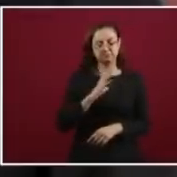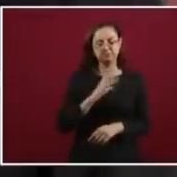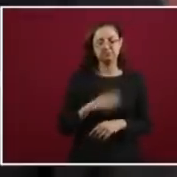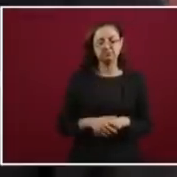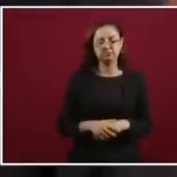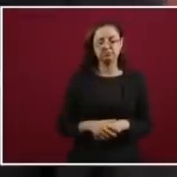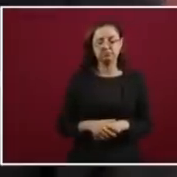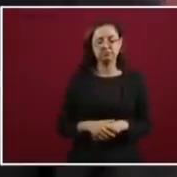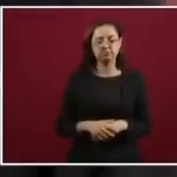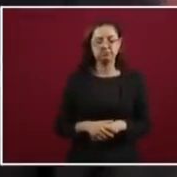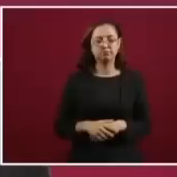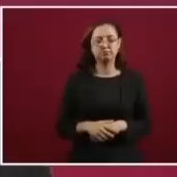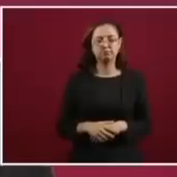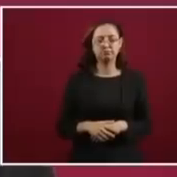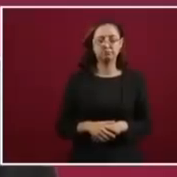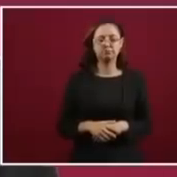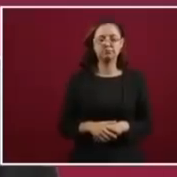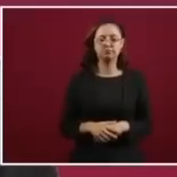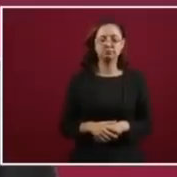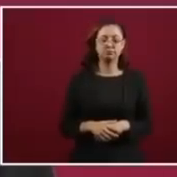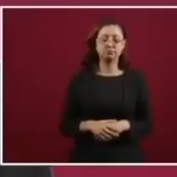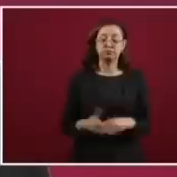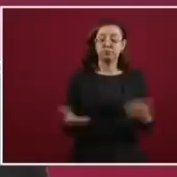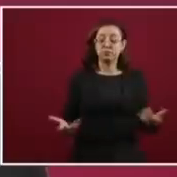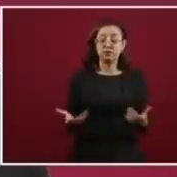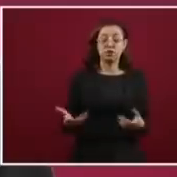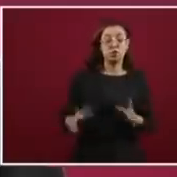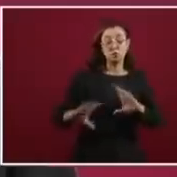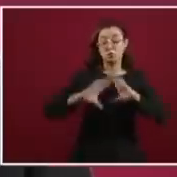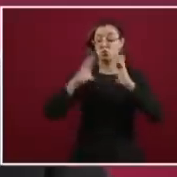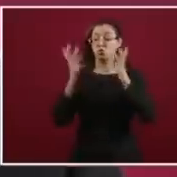desde luego la honestidad